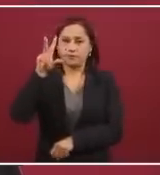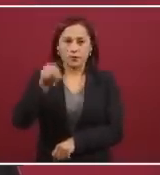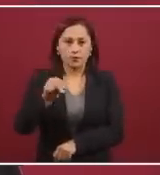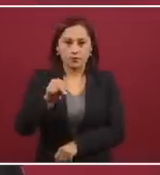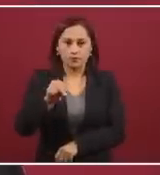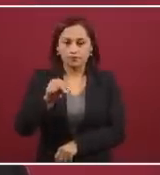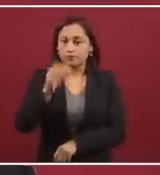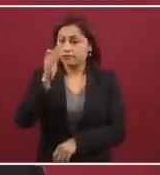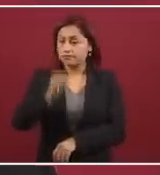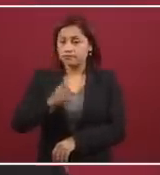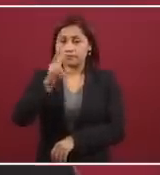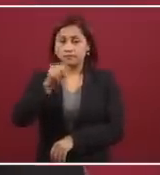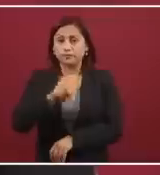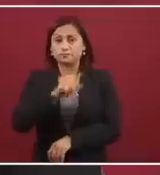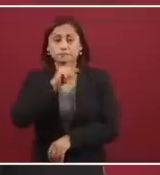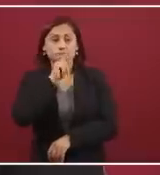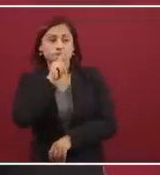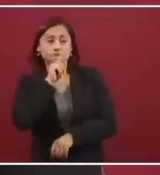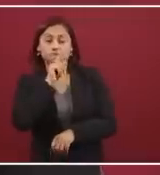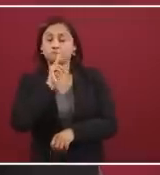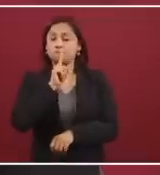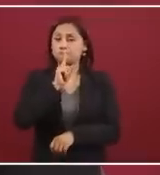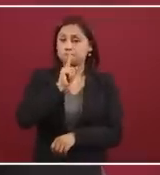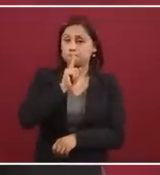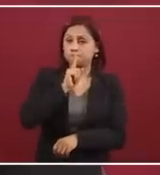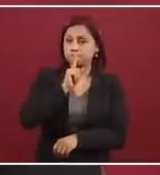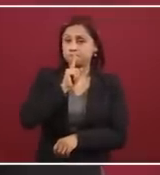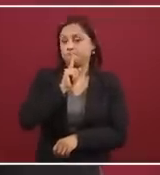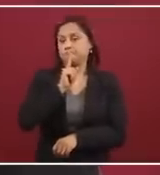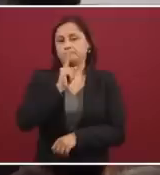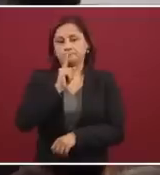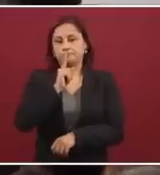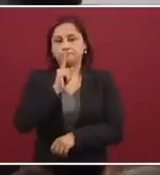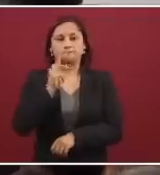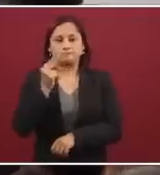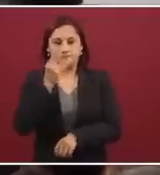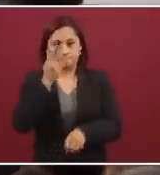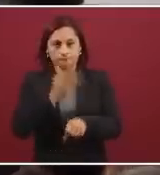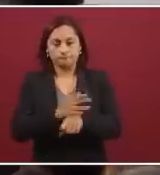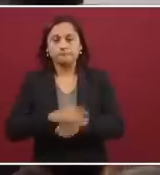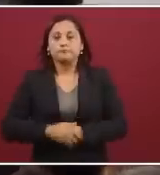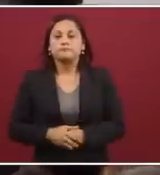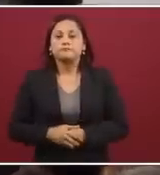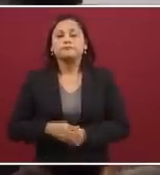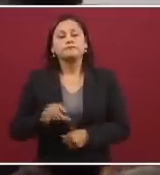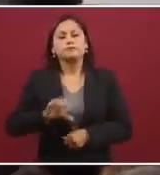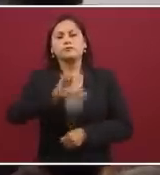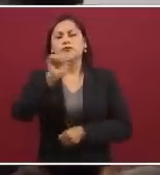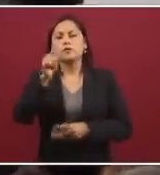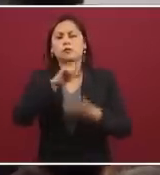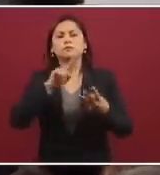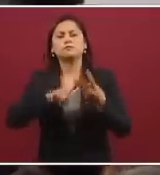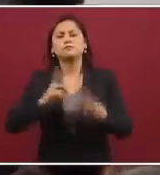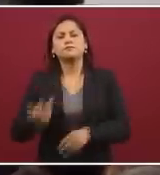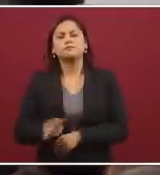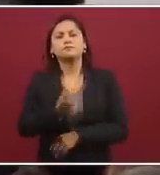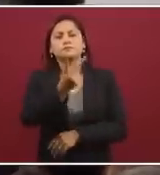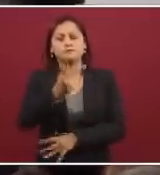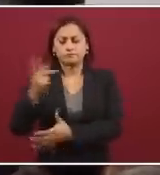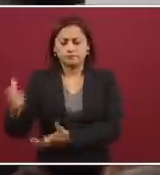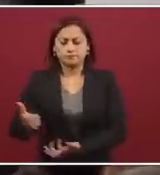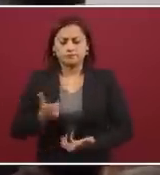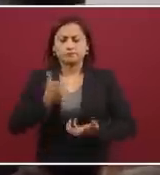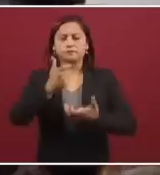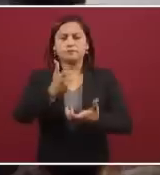no hay impunidad y una segunda pregunta presente hablando de recursos la iniciativa privada la